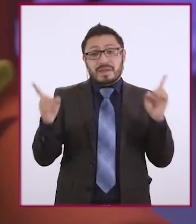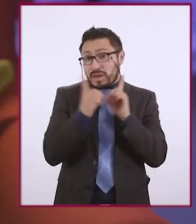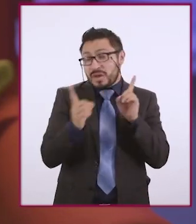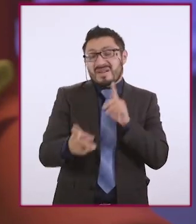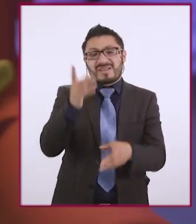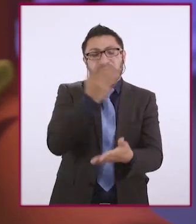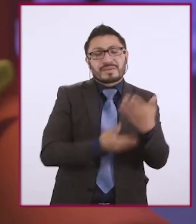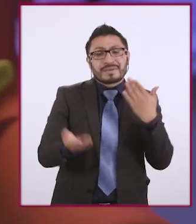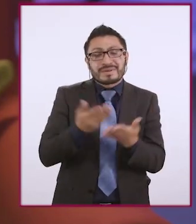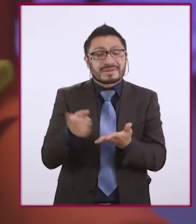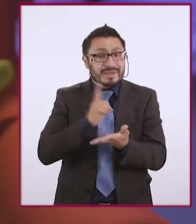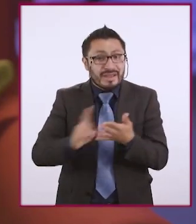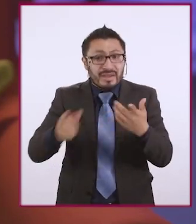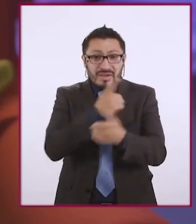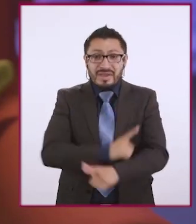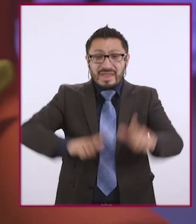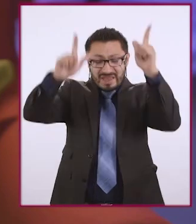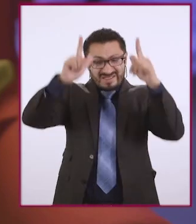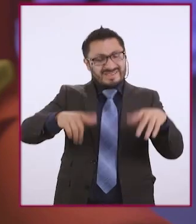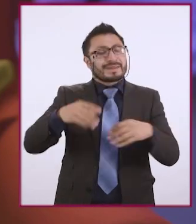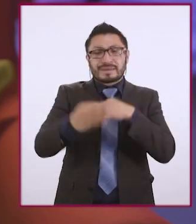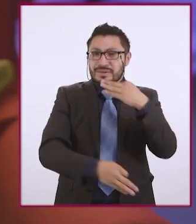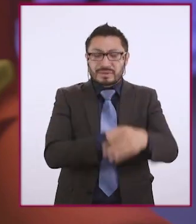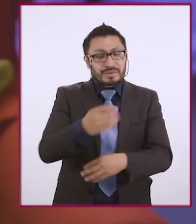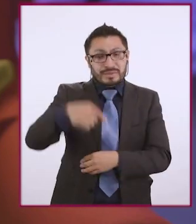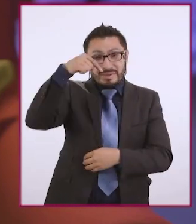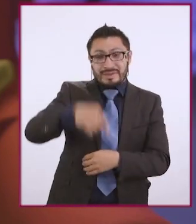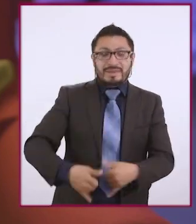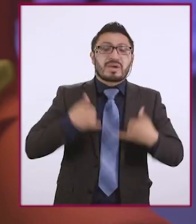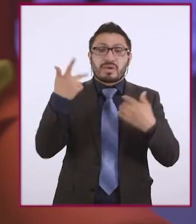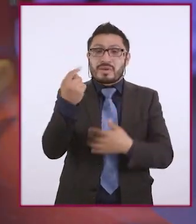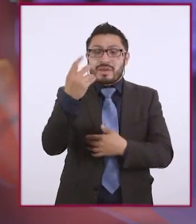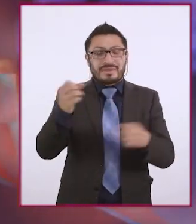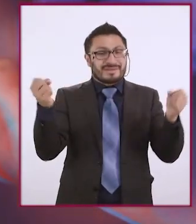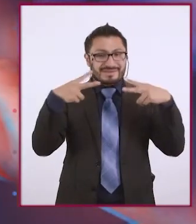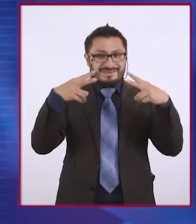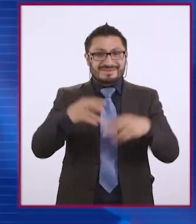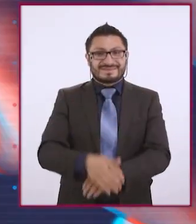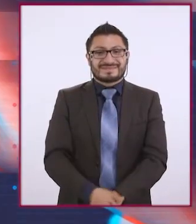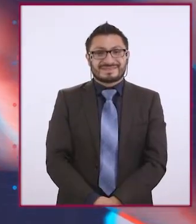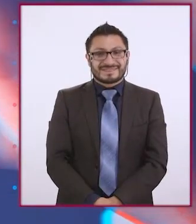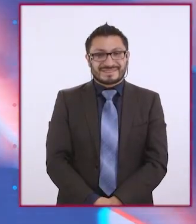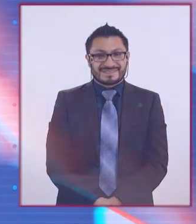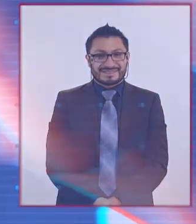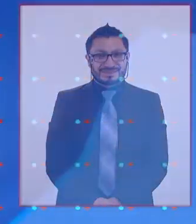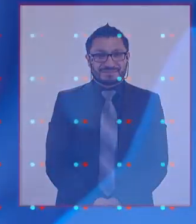compartimos derechos, libertades y ciudadanía aquí en Jóvenes en TV. Hasta la próxima.